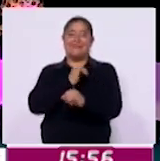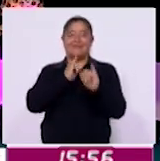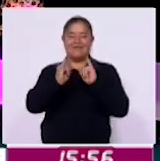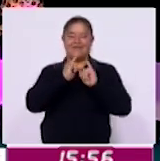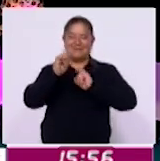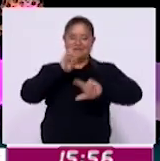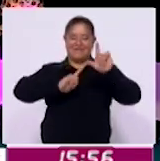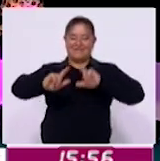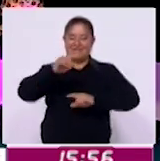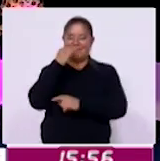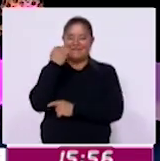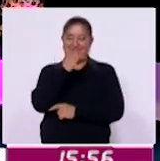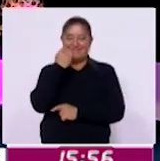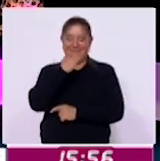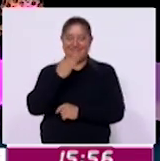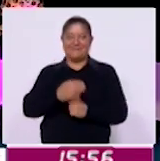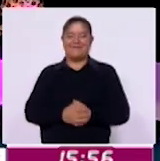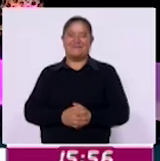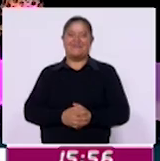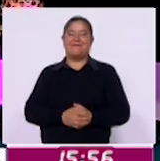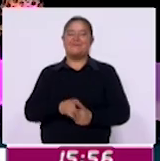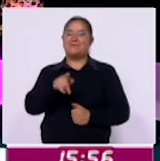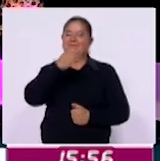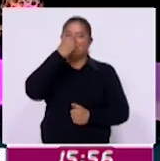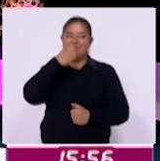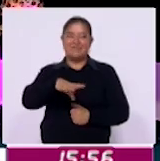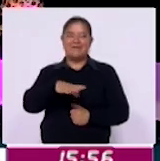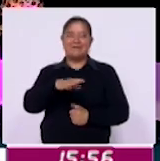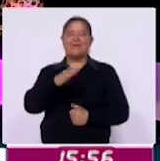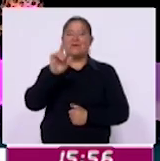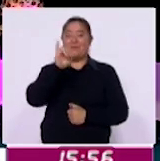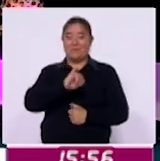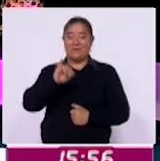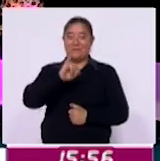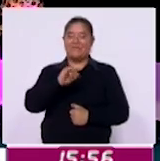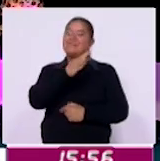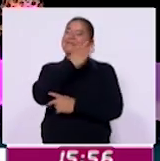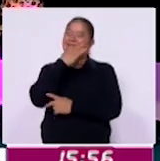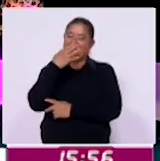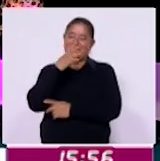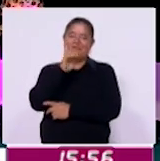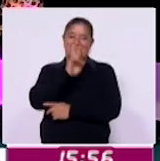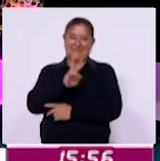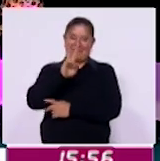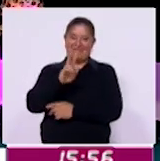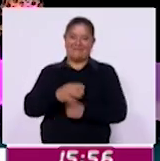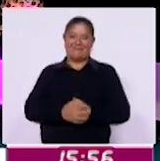lengua de señas mexicana, Miroslava Amador. Que tenga un excelente jueves con sabor a viernes.